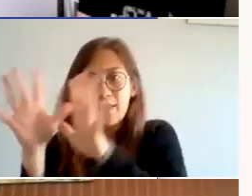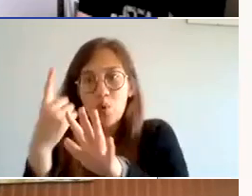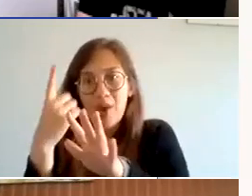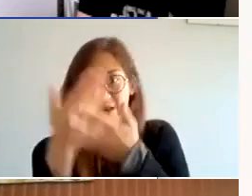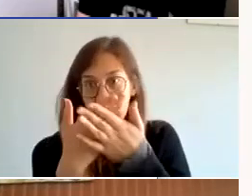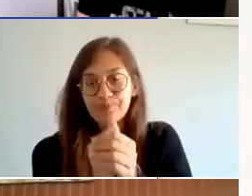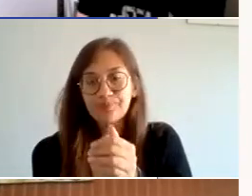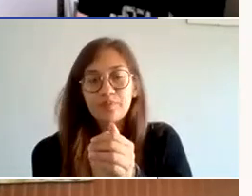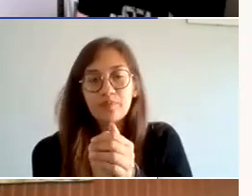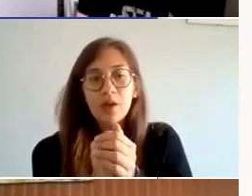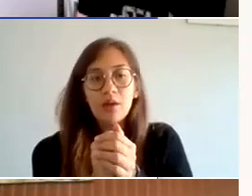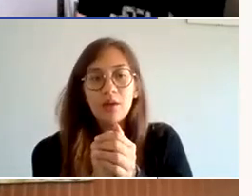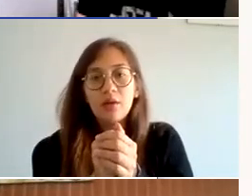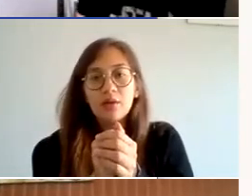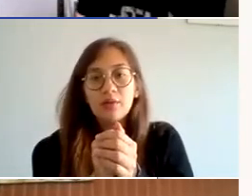se llaman hostings.